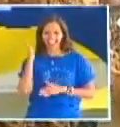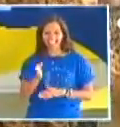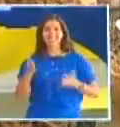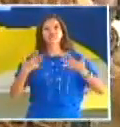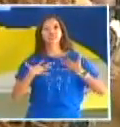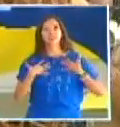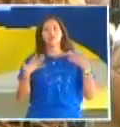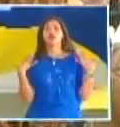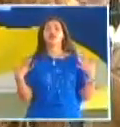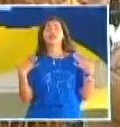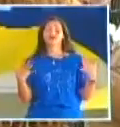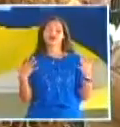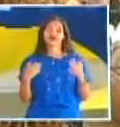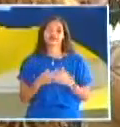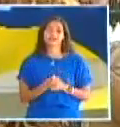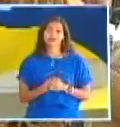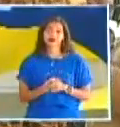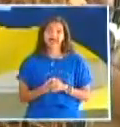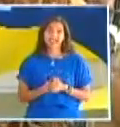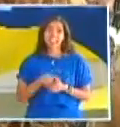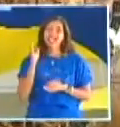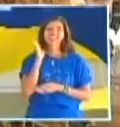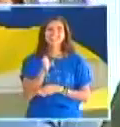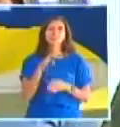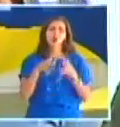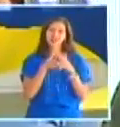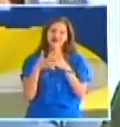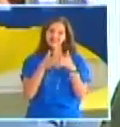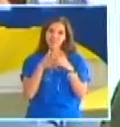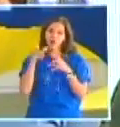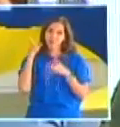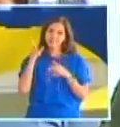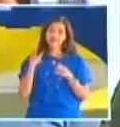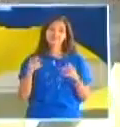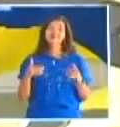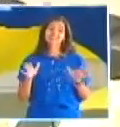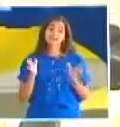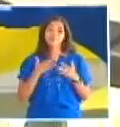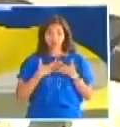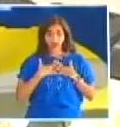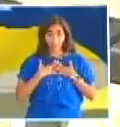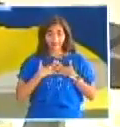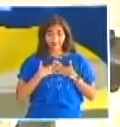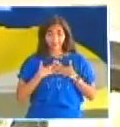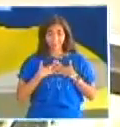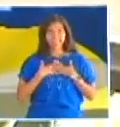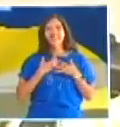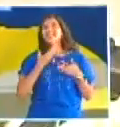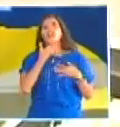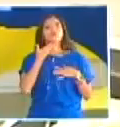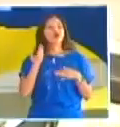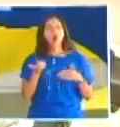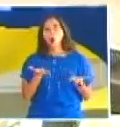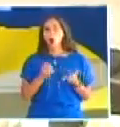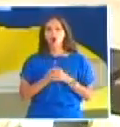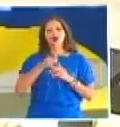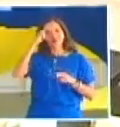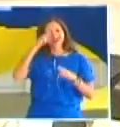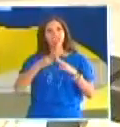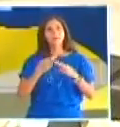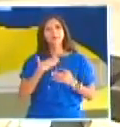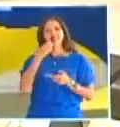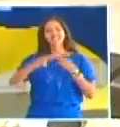sancionarme, ¿no? La sanción de ellos, irónicamente, se convierte en el mejor reconocimiento a mi